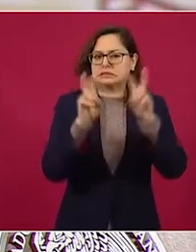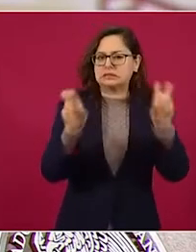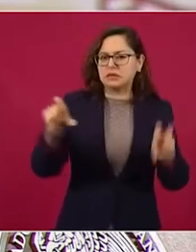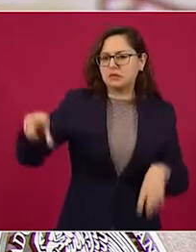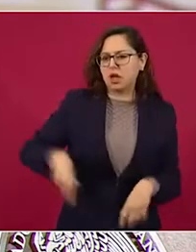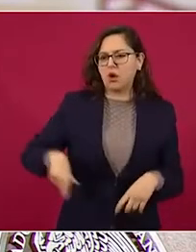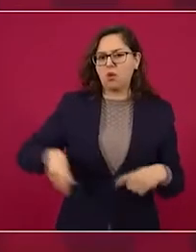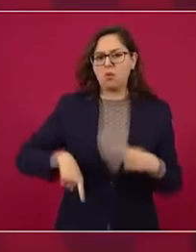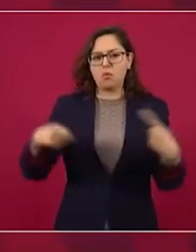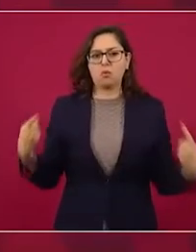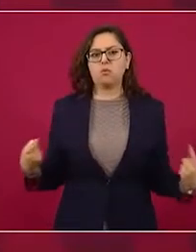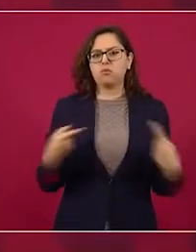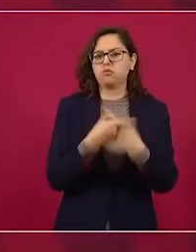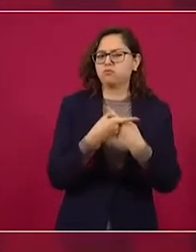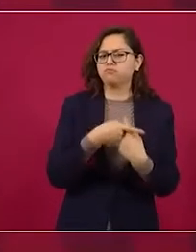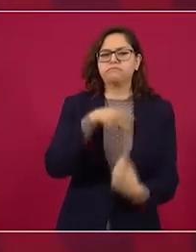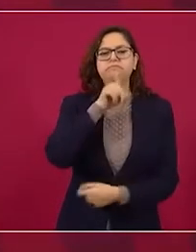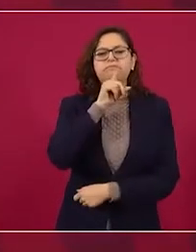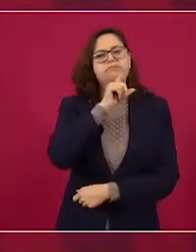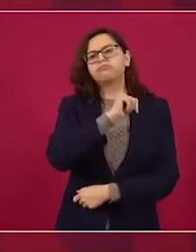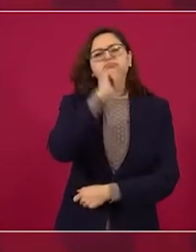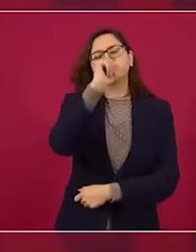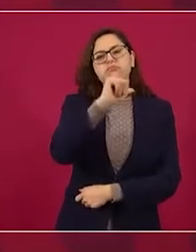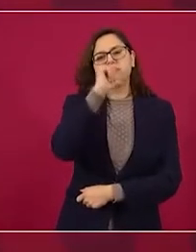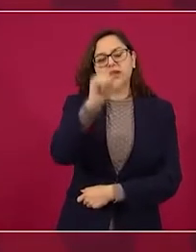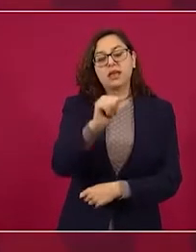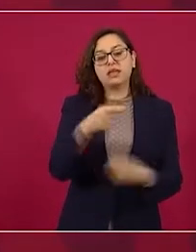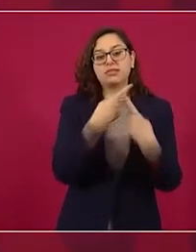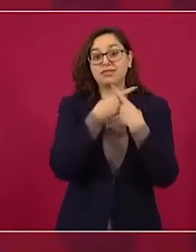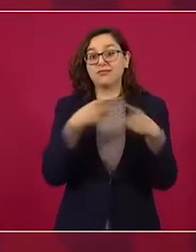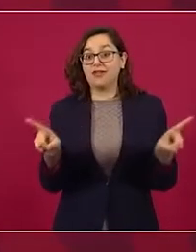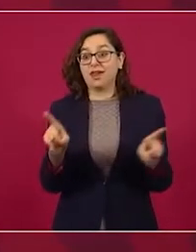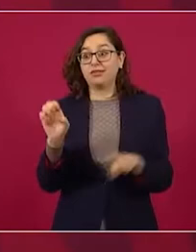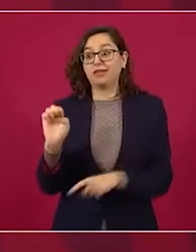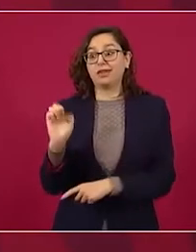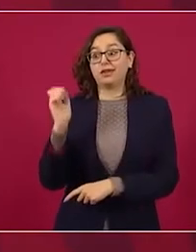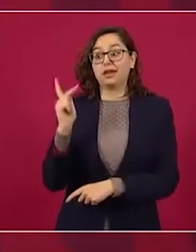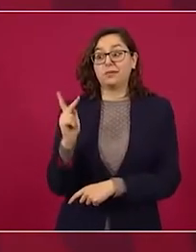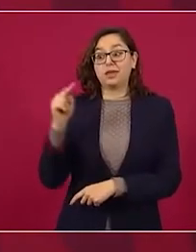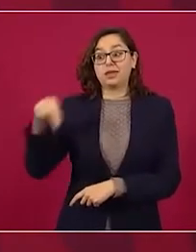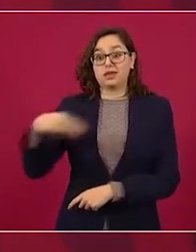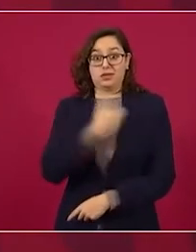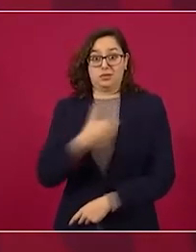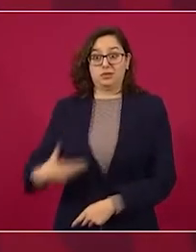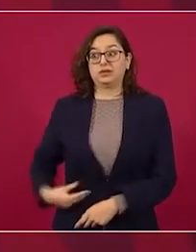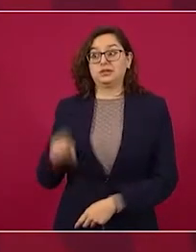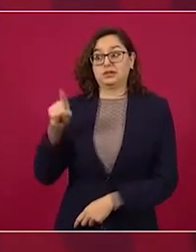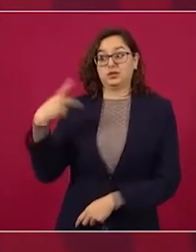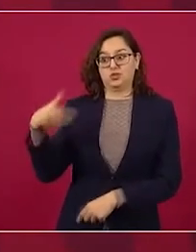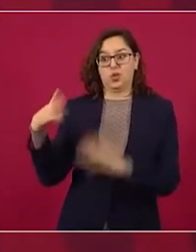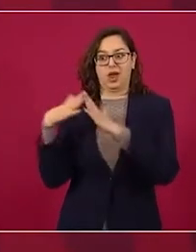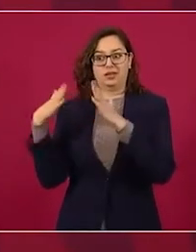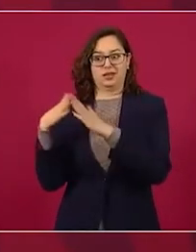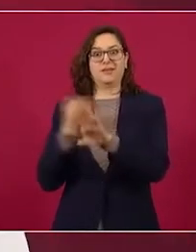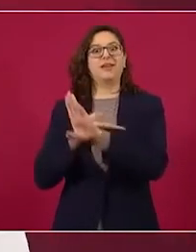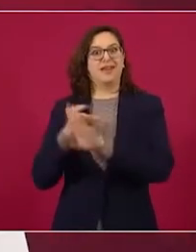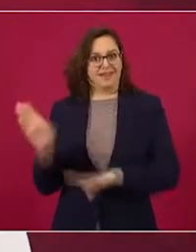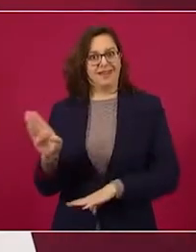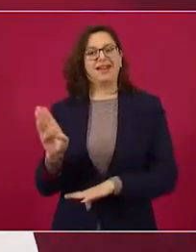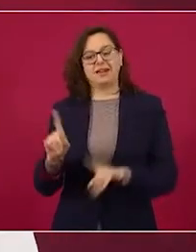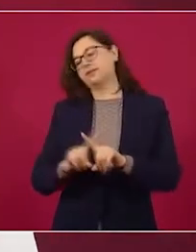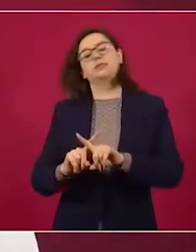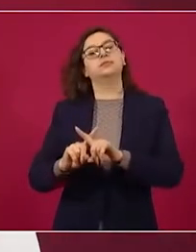y Enrique Peña Nieto. El reportaje de Mexicanos contra la Corrupción y Latinos carece de